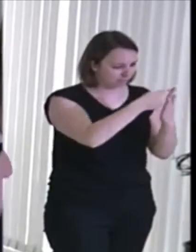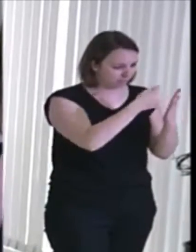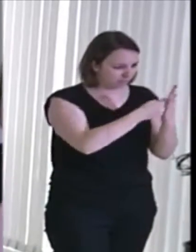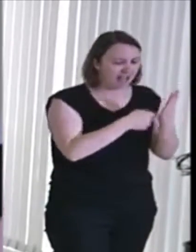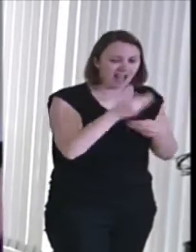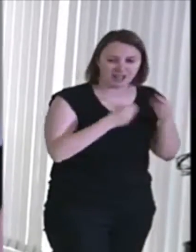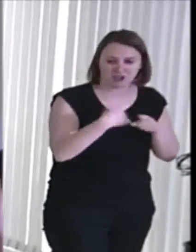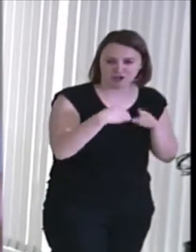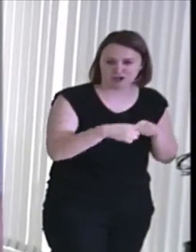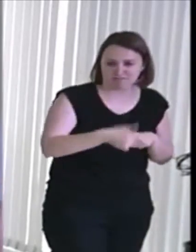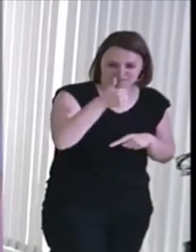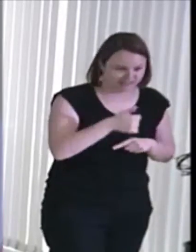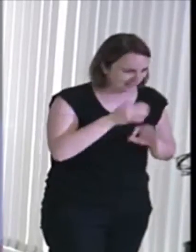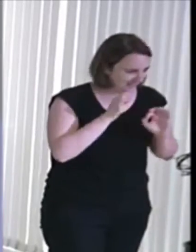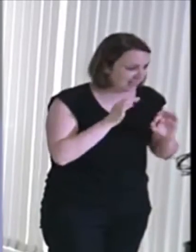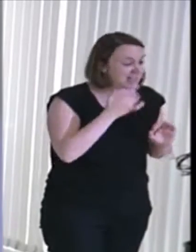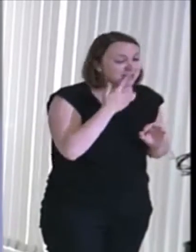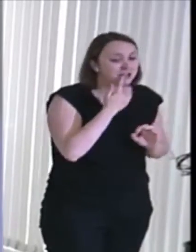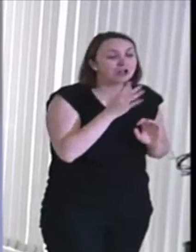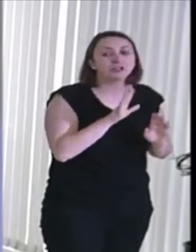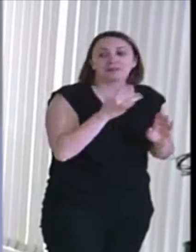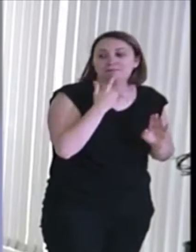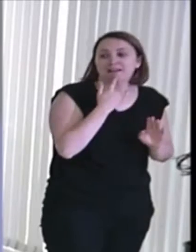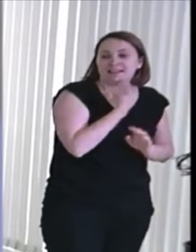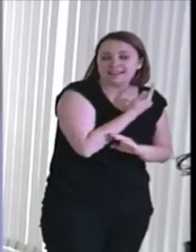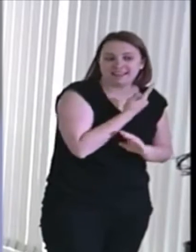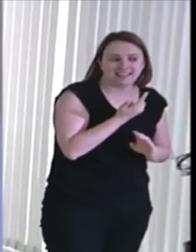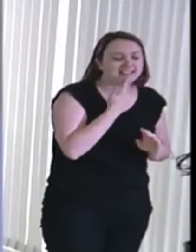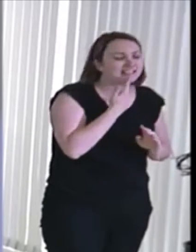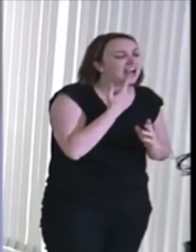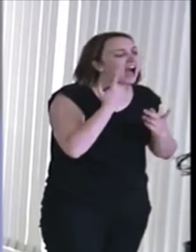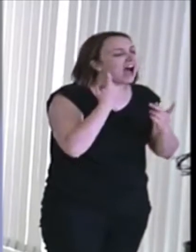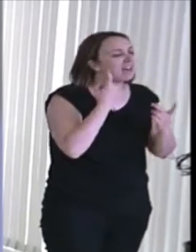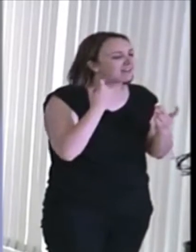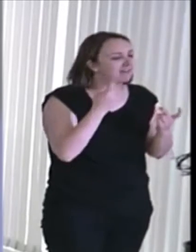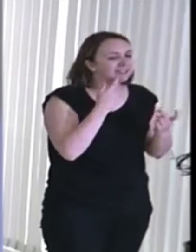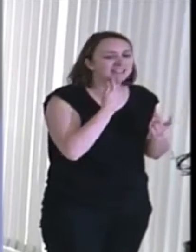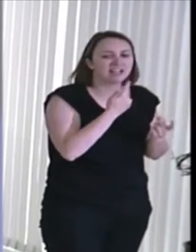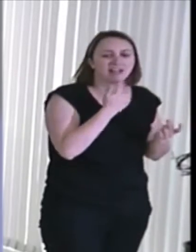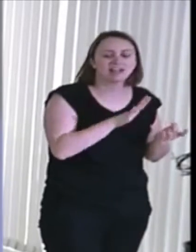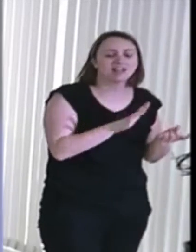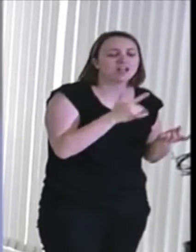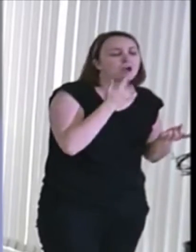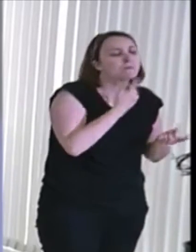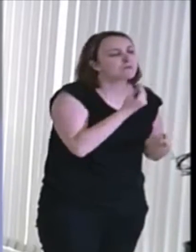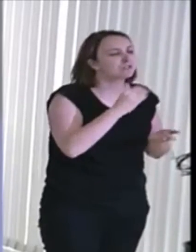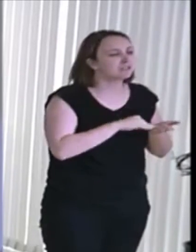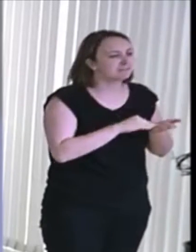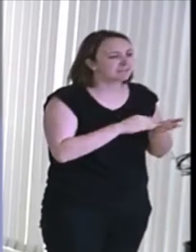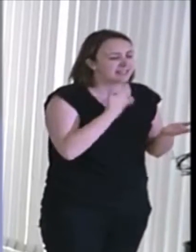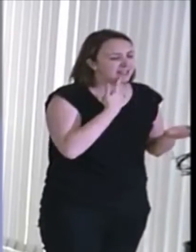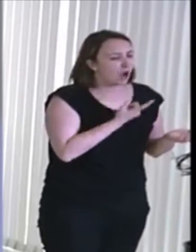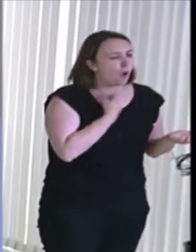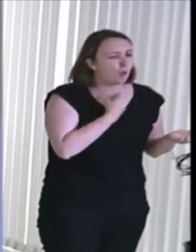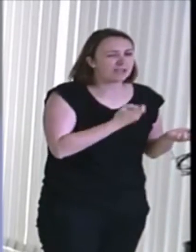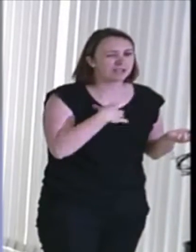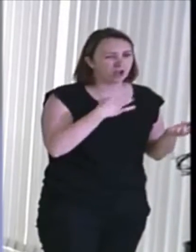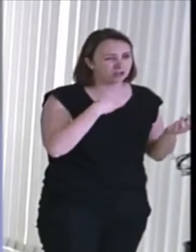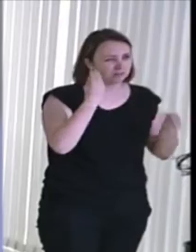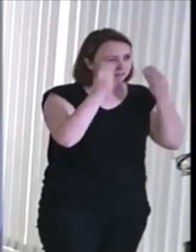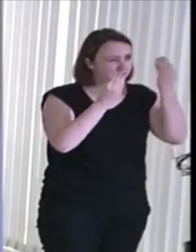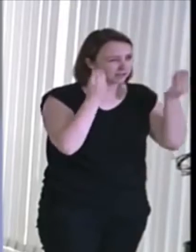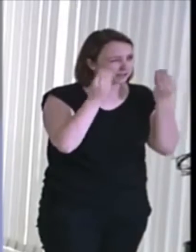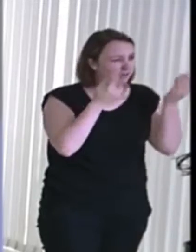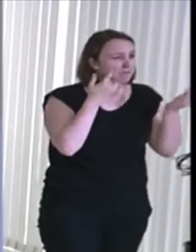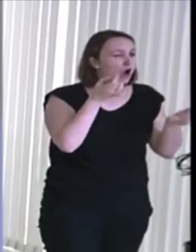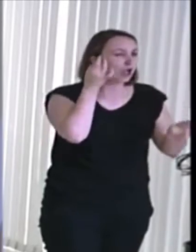cosas o más, ¿no? O sea, un poco por dejar el apunte aquí, hay que aprender a desterrar un poco el síndrome del impostor, porque a veces nos cuesta, o pensamos que hay actividades que